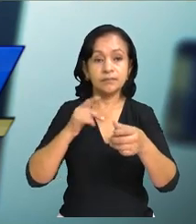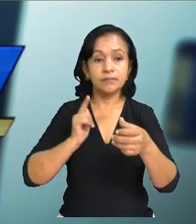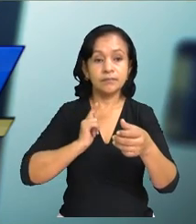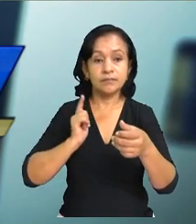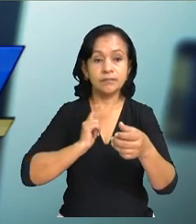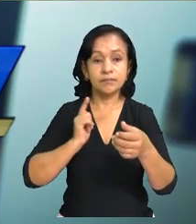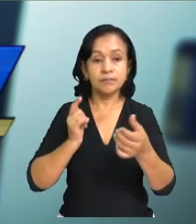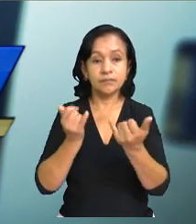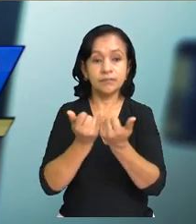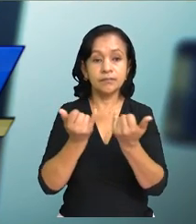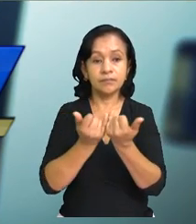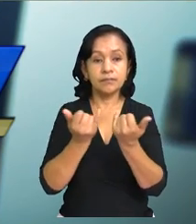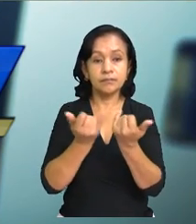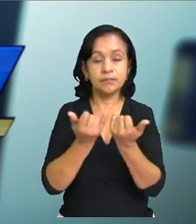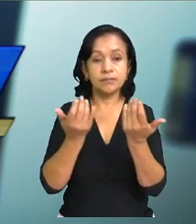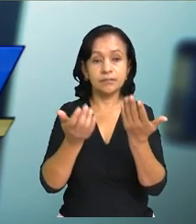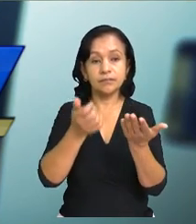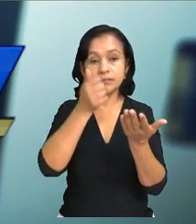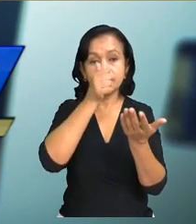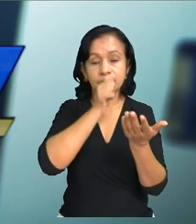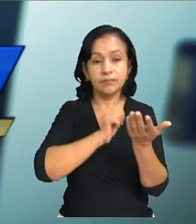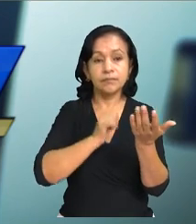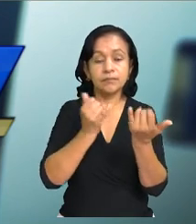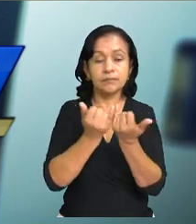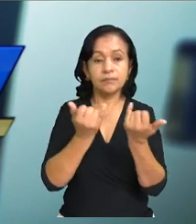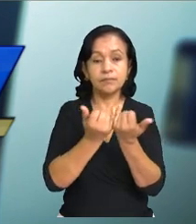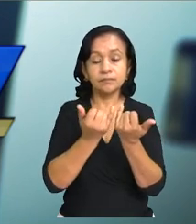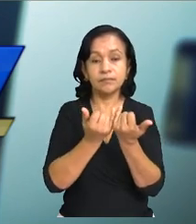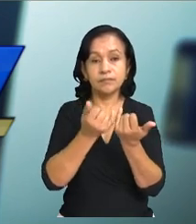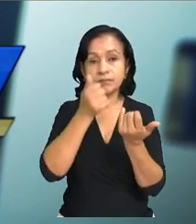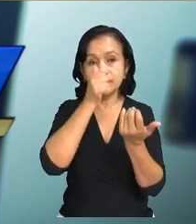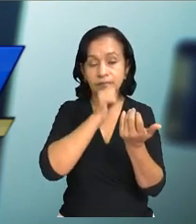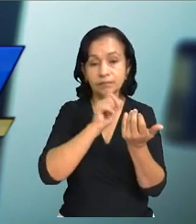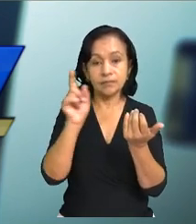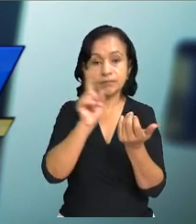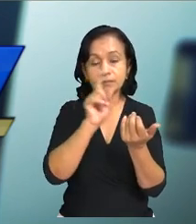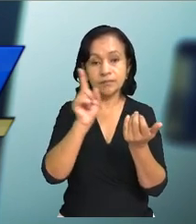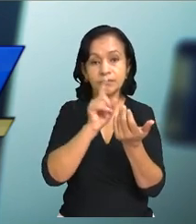que trabajan el tema del agua. Aquí tengo que aclarar que Ocotal no tiene comunidad rural.